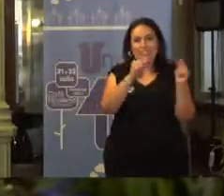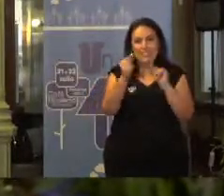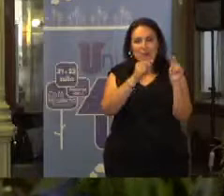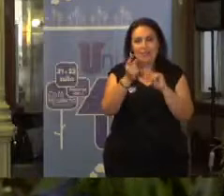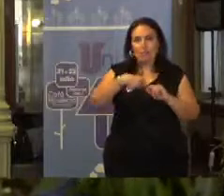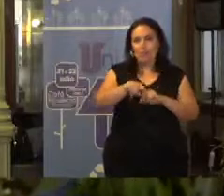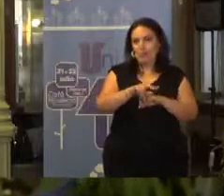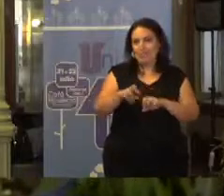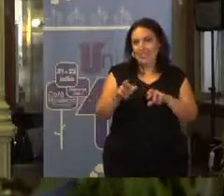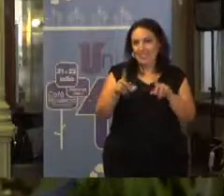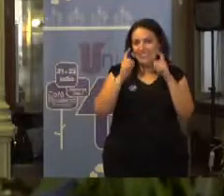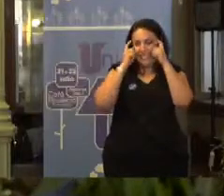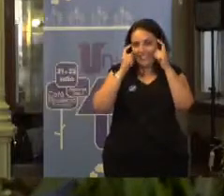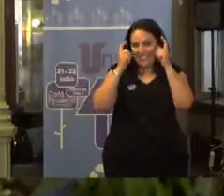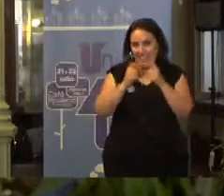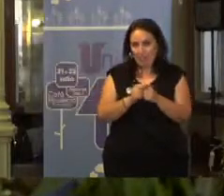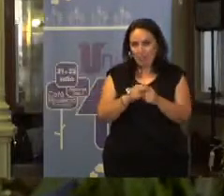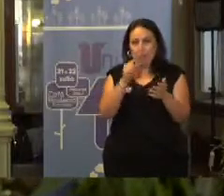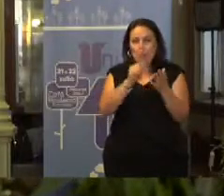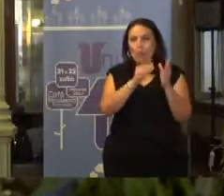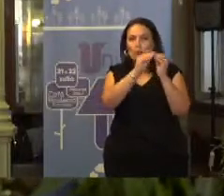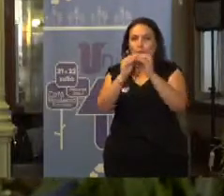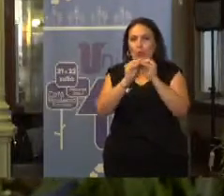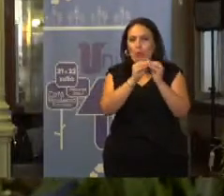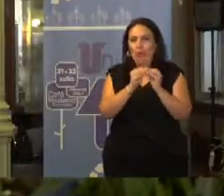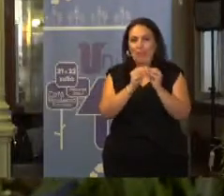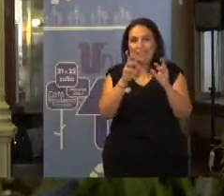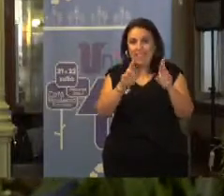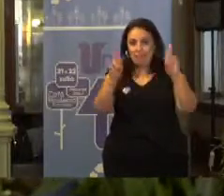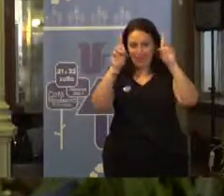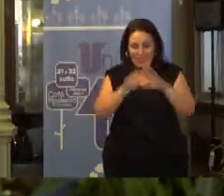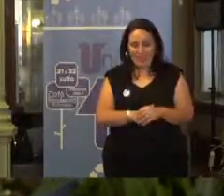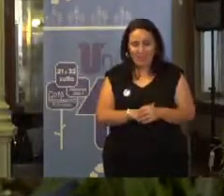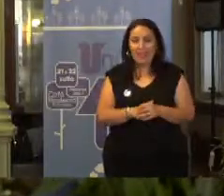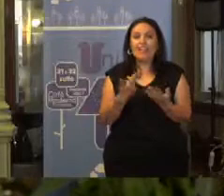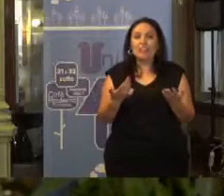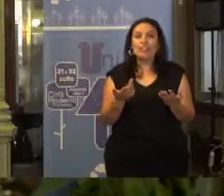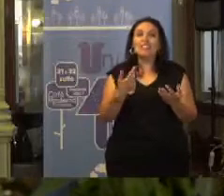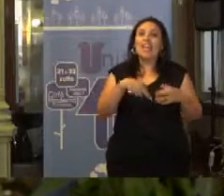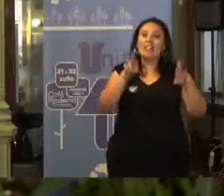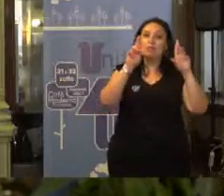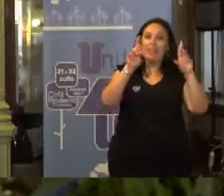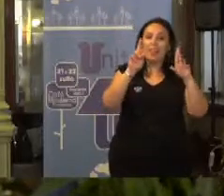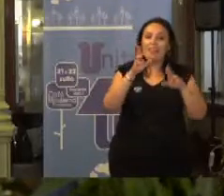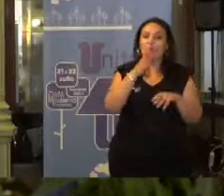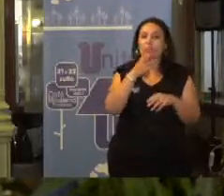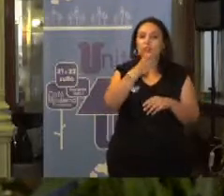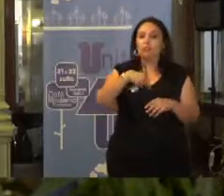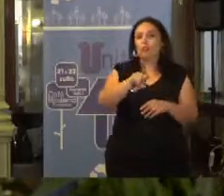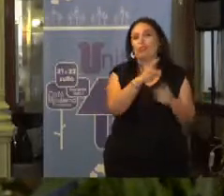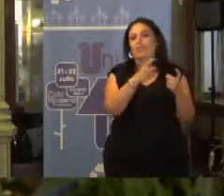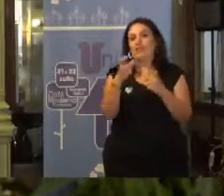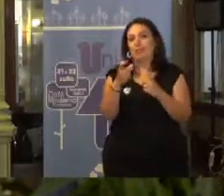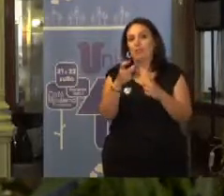un punto de equilibrio entre ese abismo e esa esperanza, e entre esa esperanza necesaria de un país diferente. Hoxe